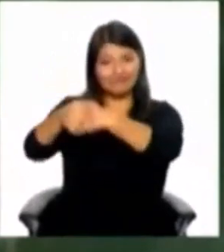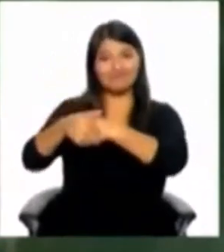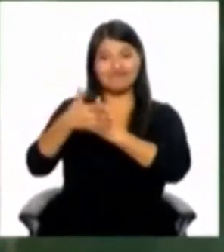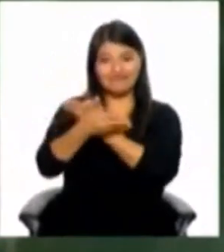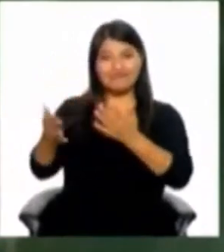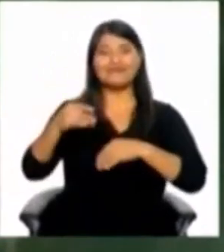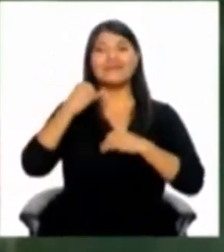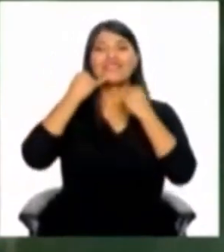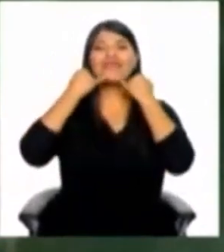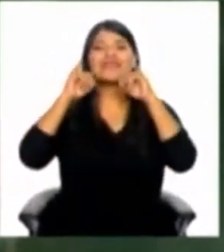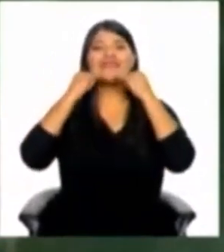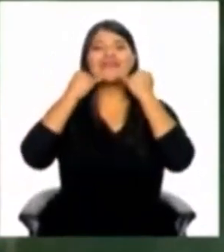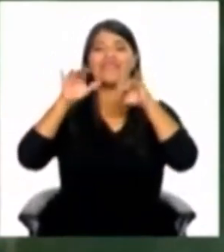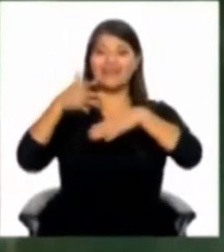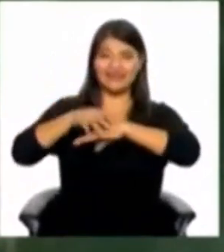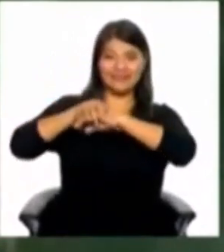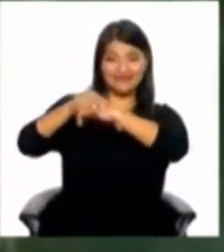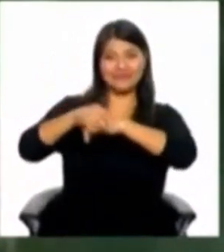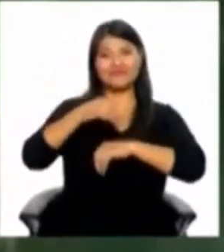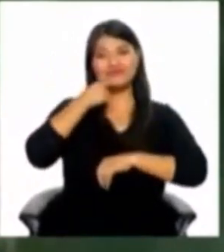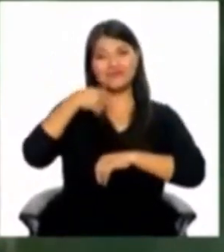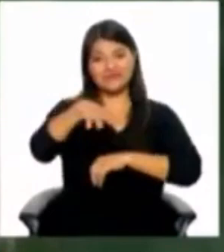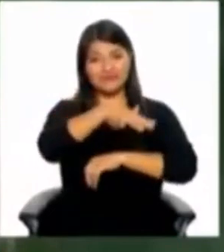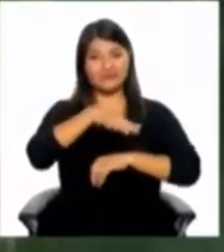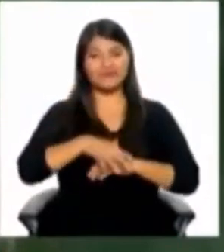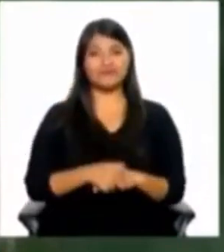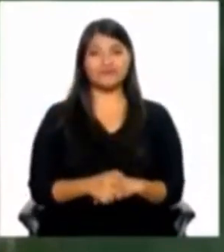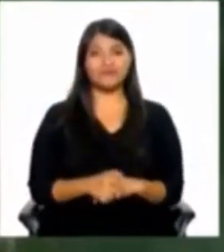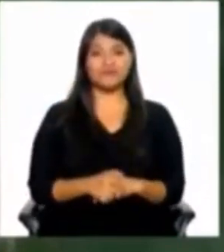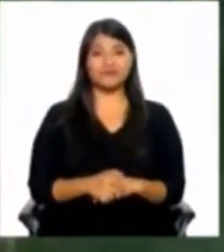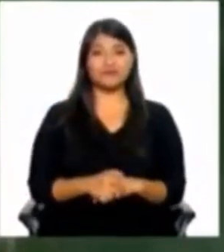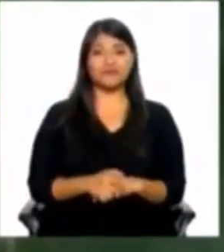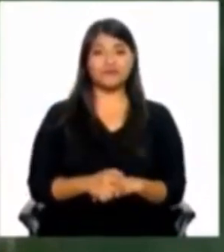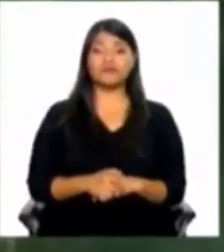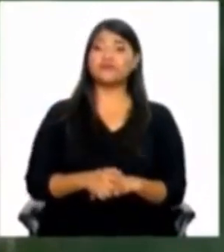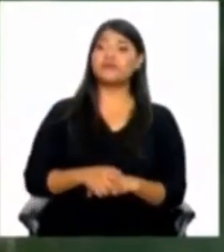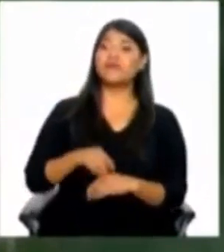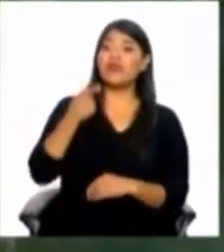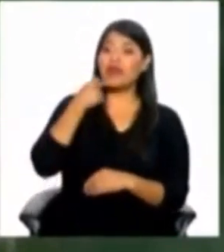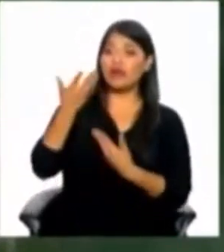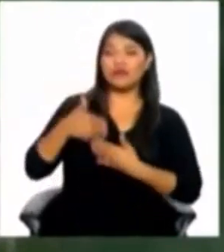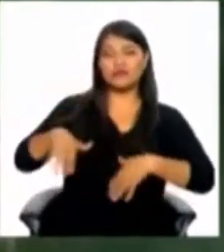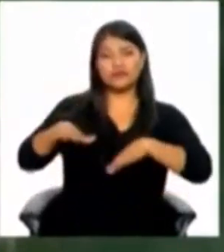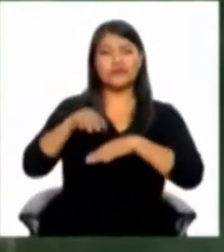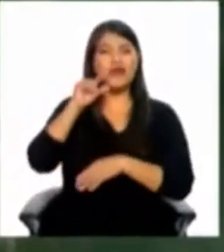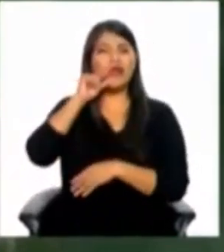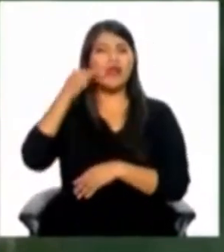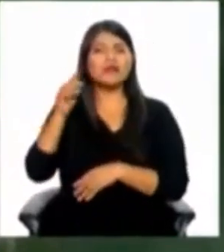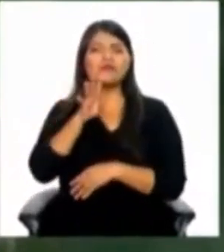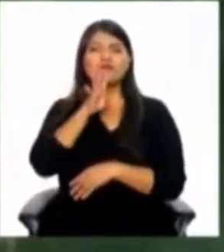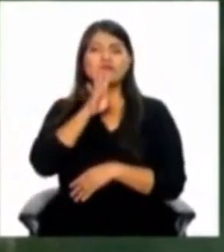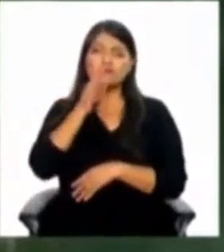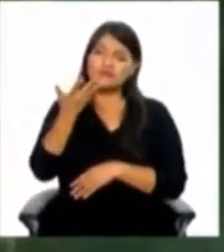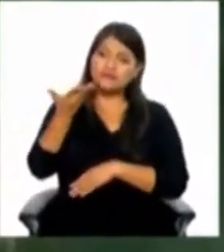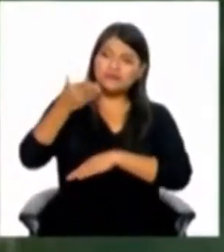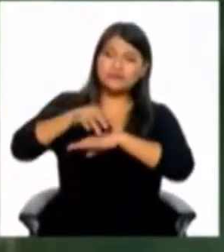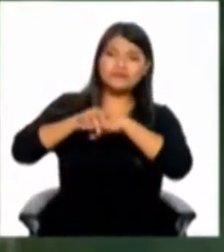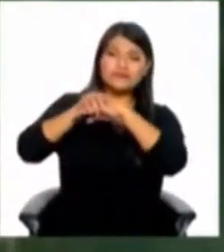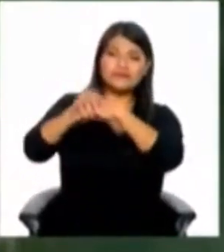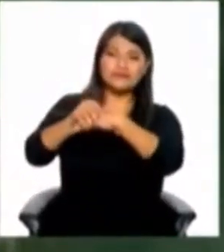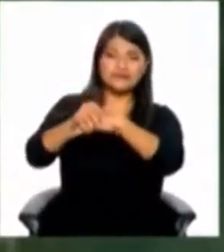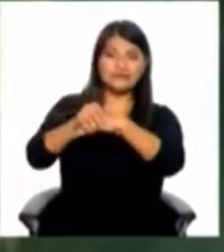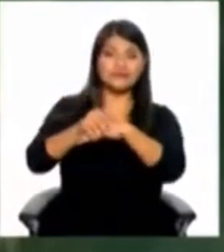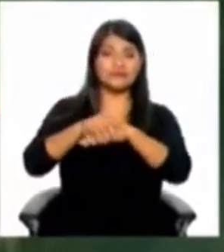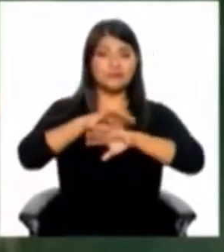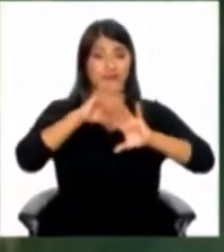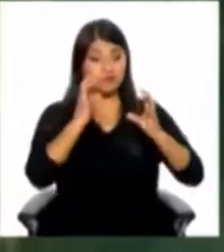Warmi Mahay Kachunchu, dice nuestro Runasimi en nuestro querido quechua, y quiero decir al mundo,